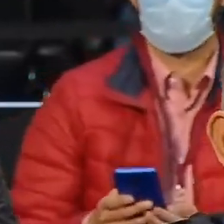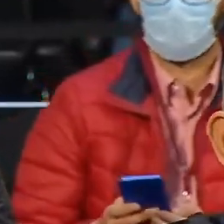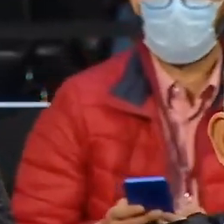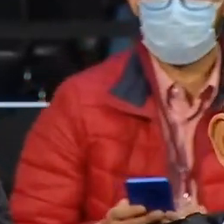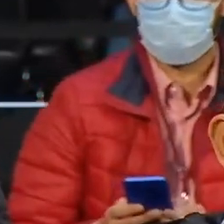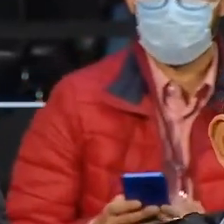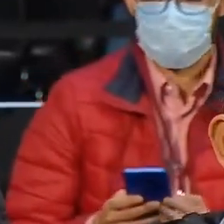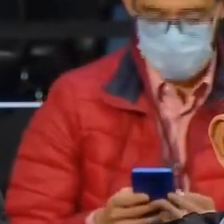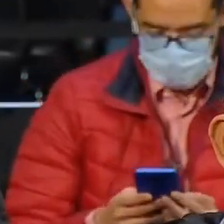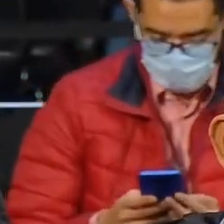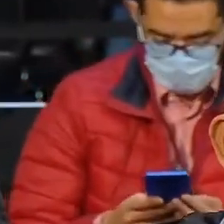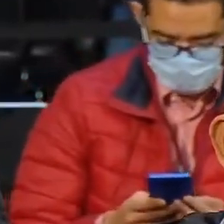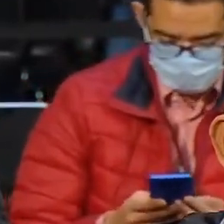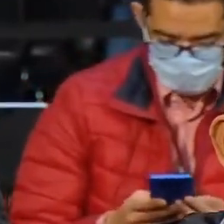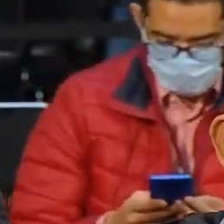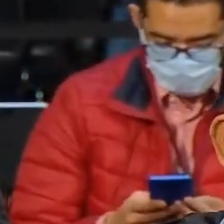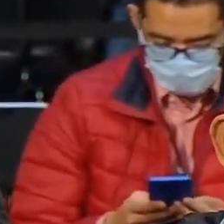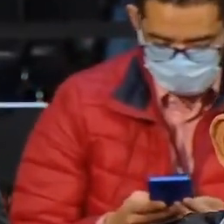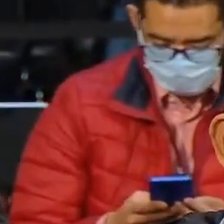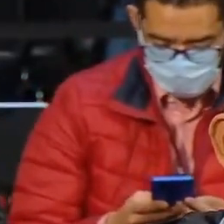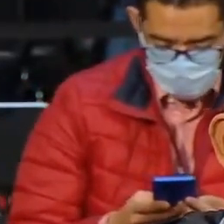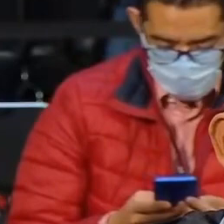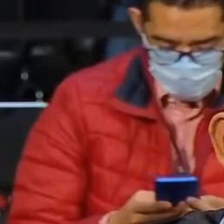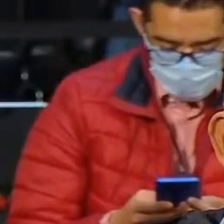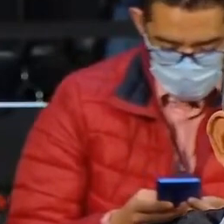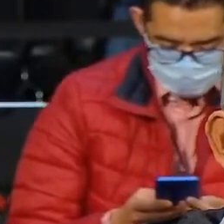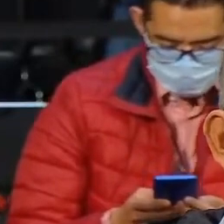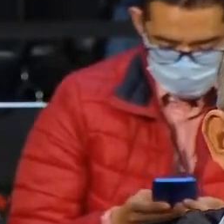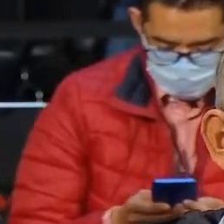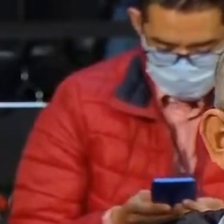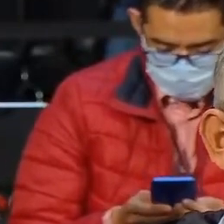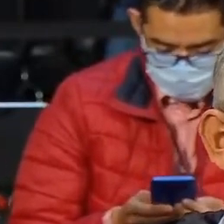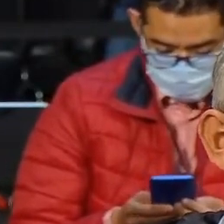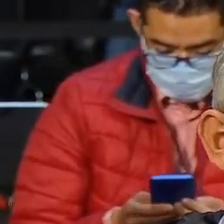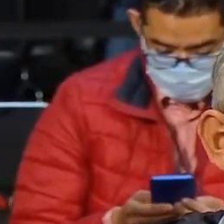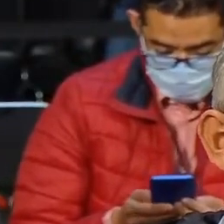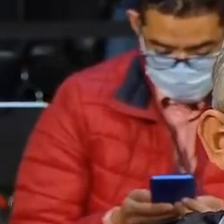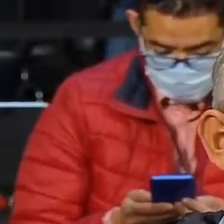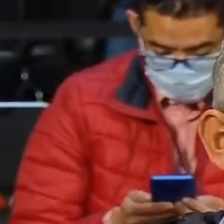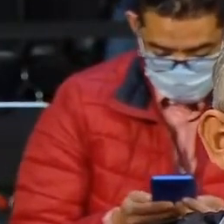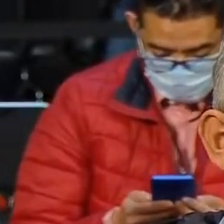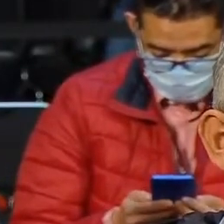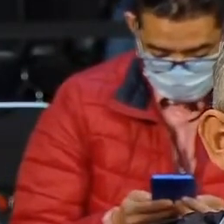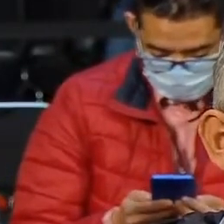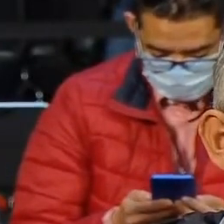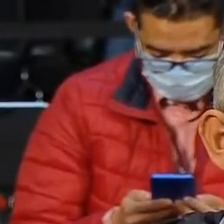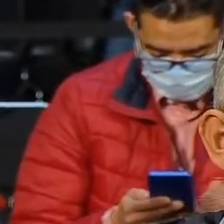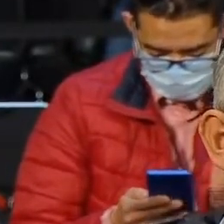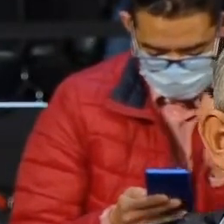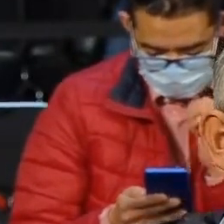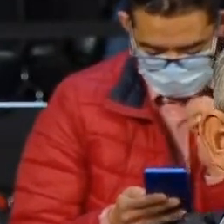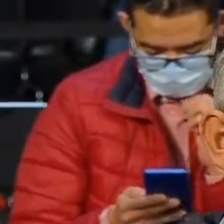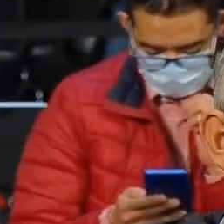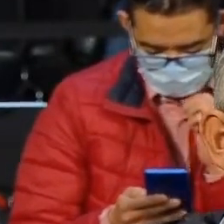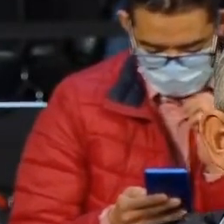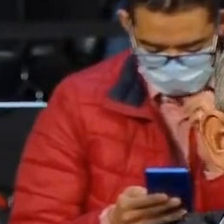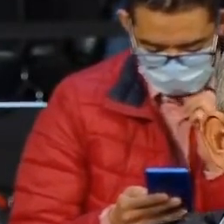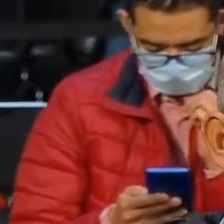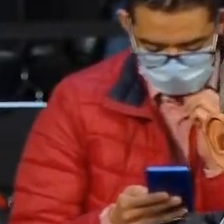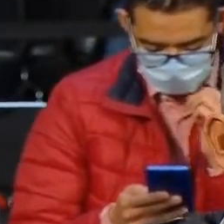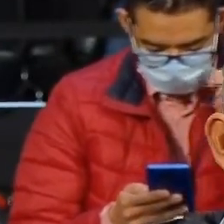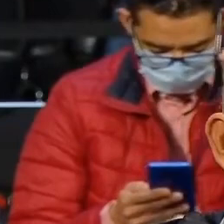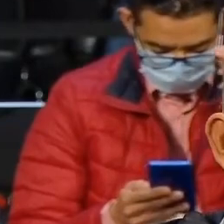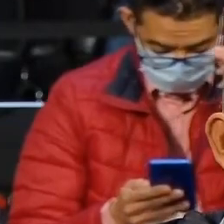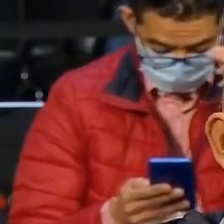es un peligro para México. Y últimamente ha habido, esta alianza de la oposición PRI-PAN-PRD han